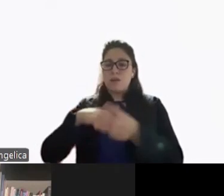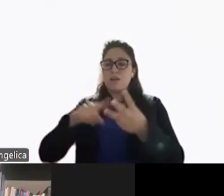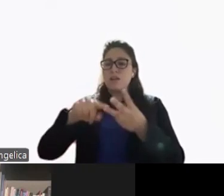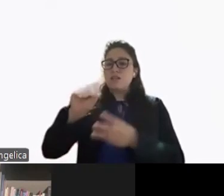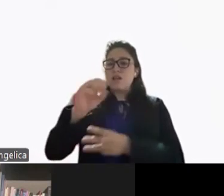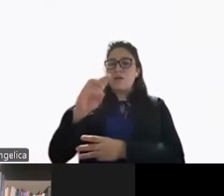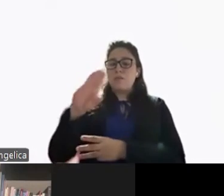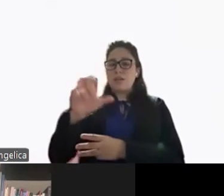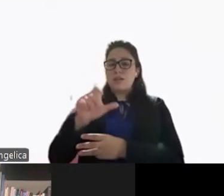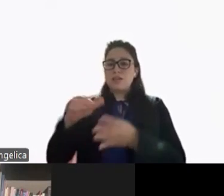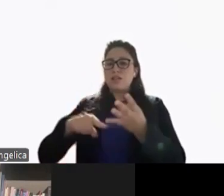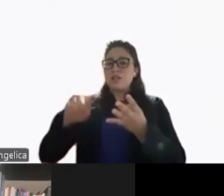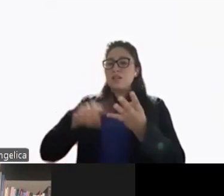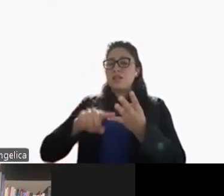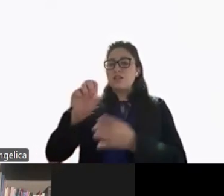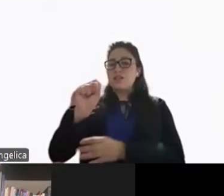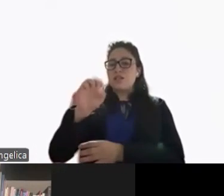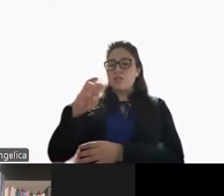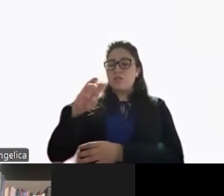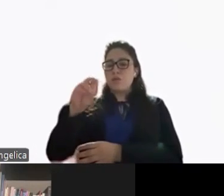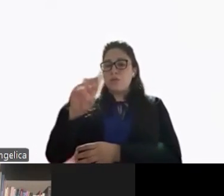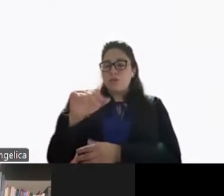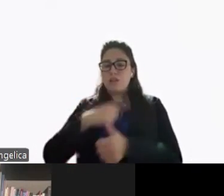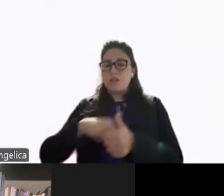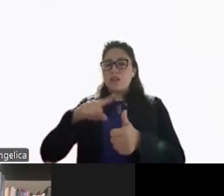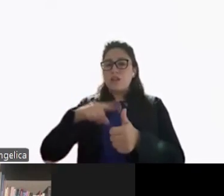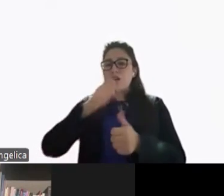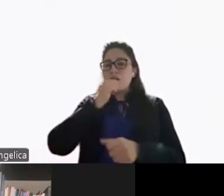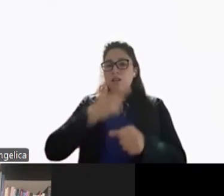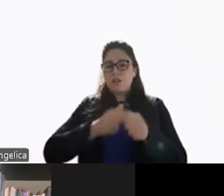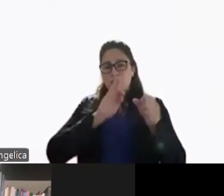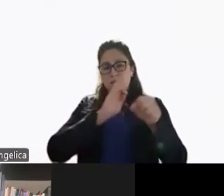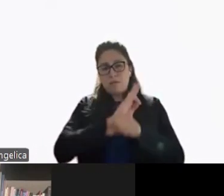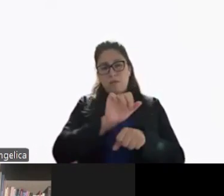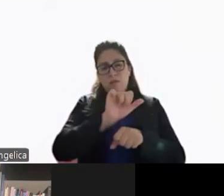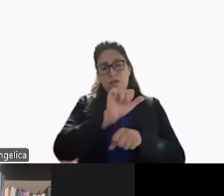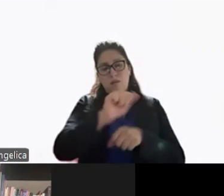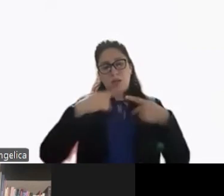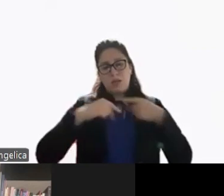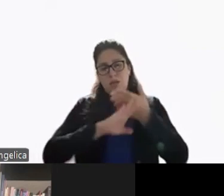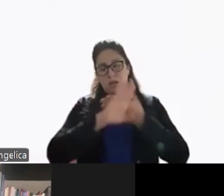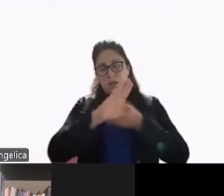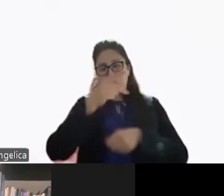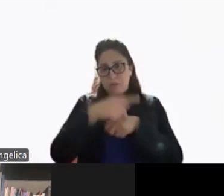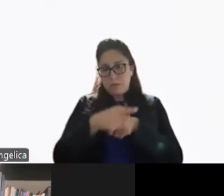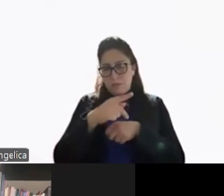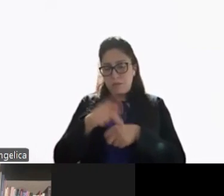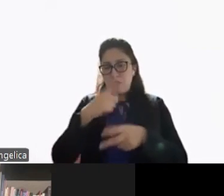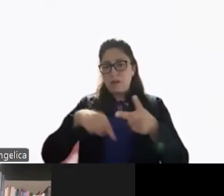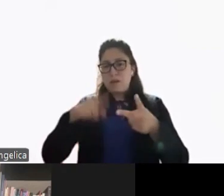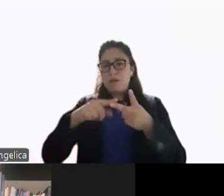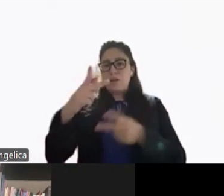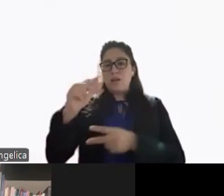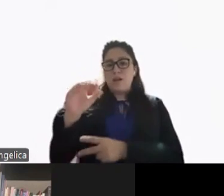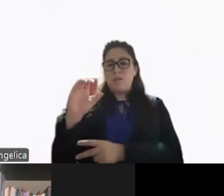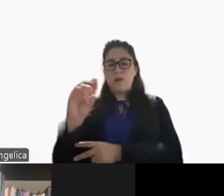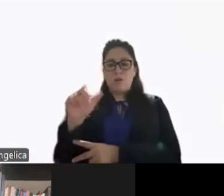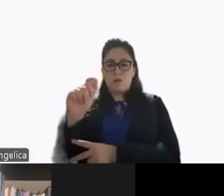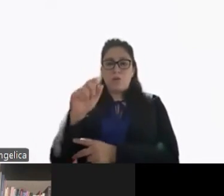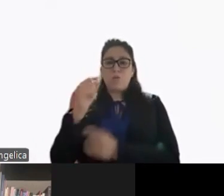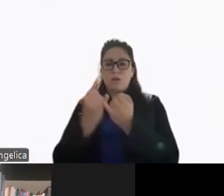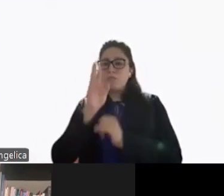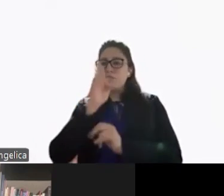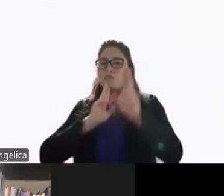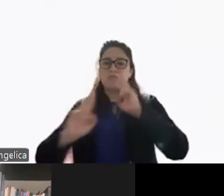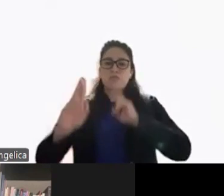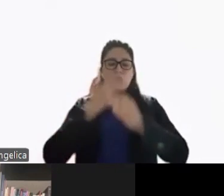Movilidad, la Secretaría de Gestión Integral de Riesgos, Protección Civil y la Procuraduría Ambiental y de Ordenamiento